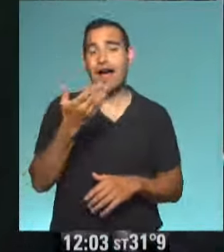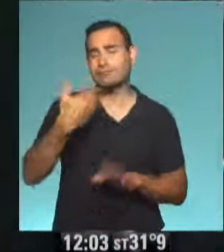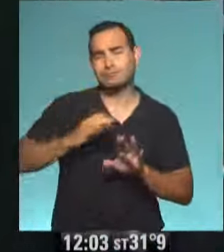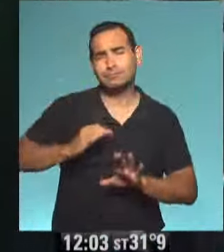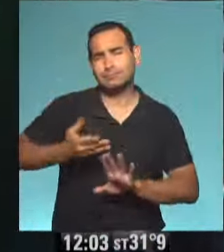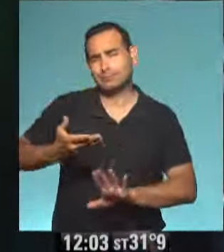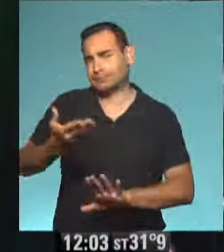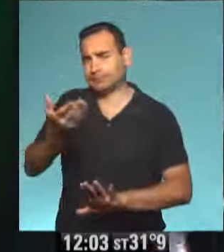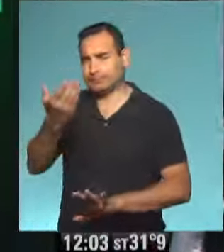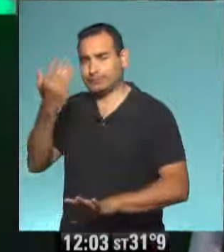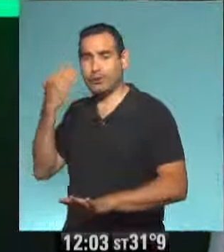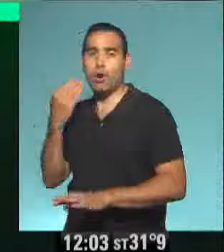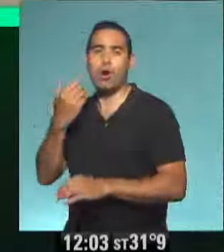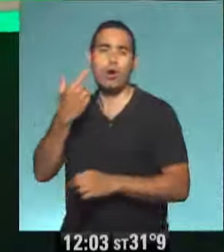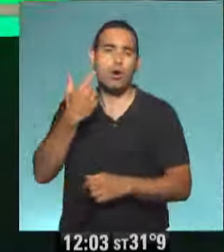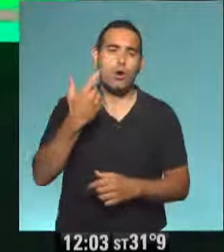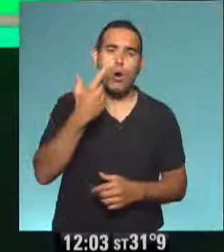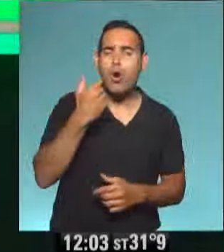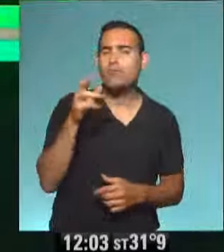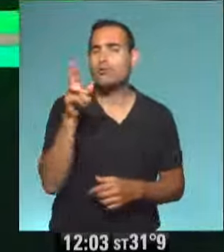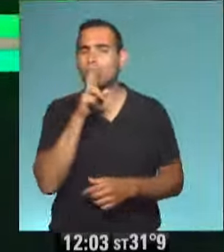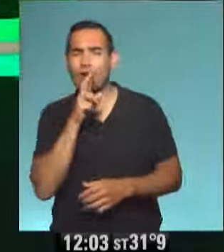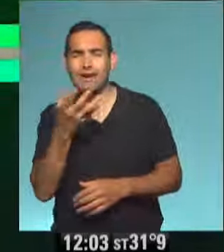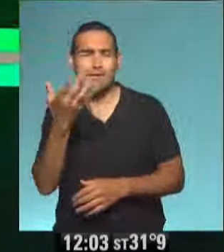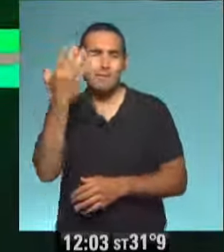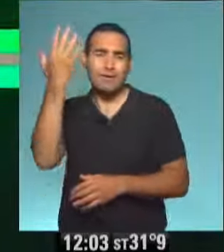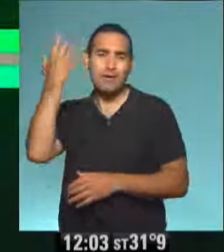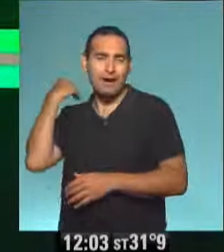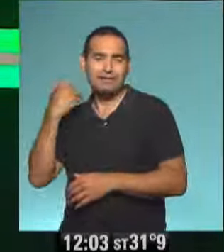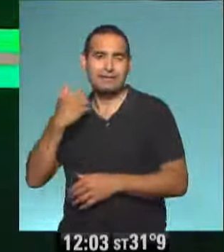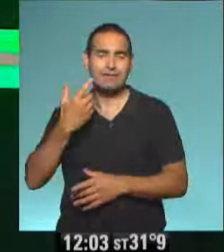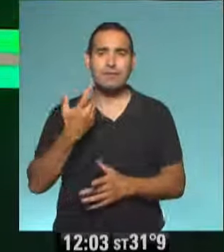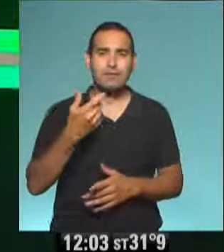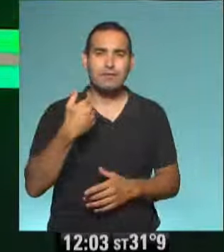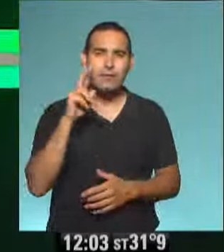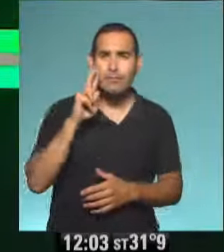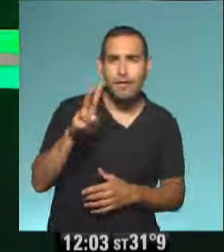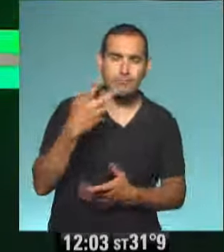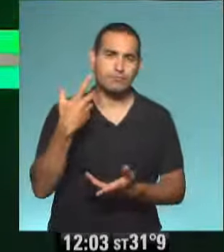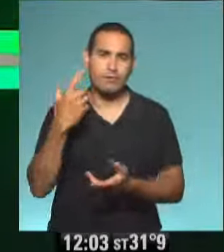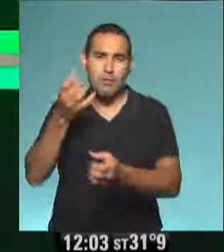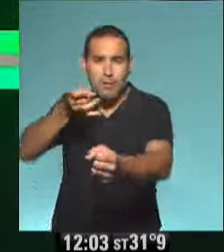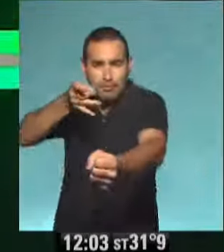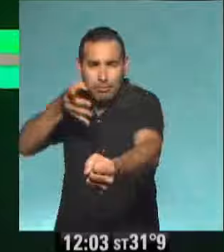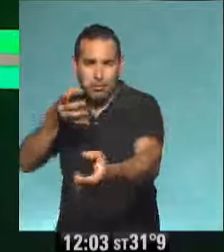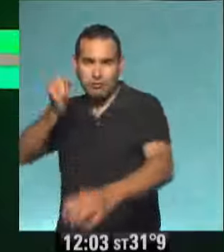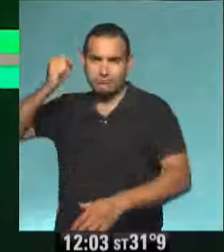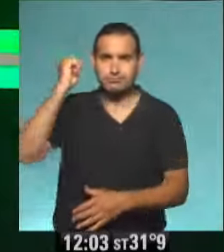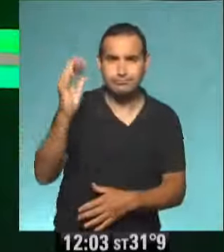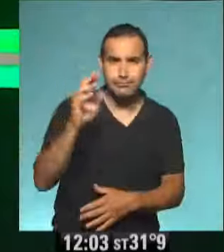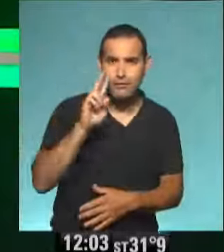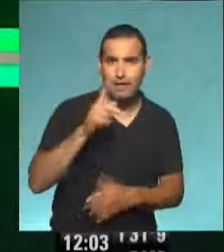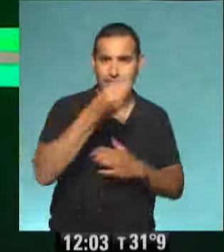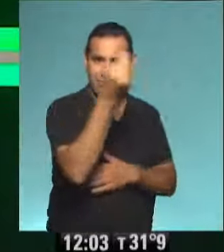prehistórico, los hombres y mujeres de las cavernas pintaban el movimiento, ¿sí? Mientras cazaban. Y después, con